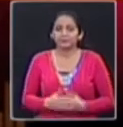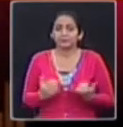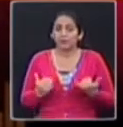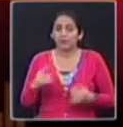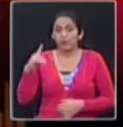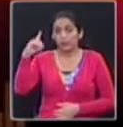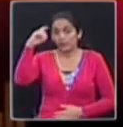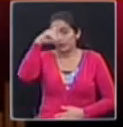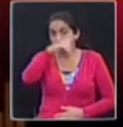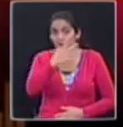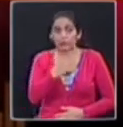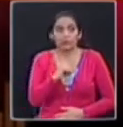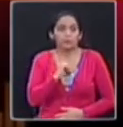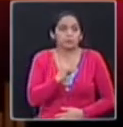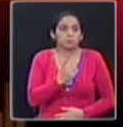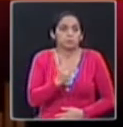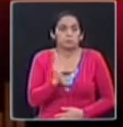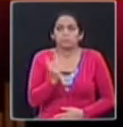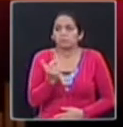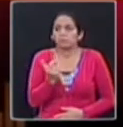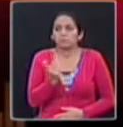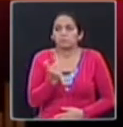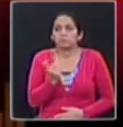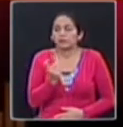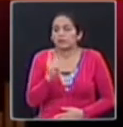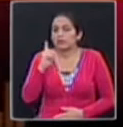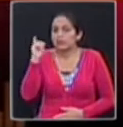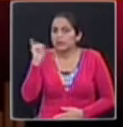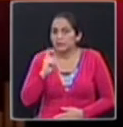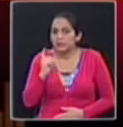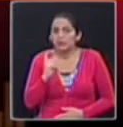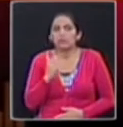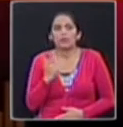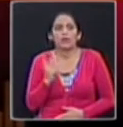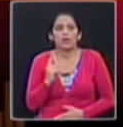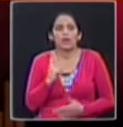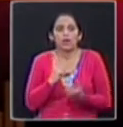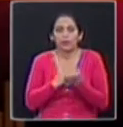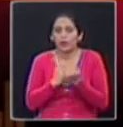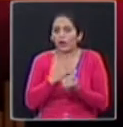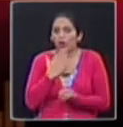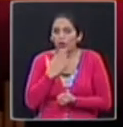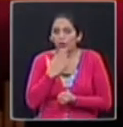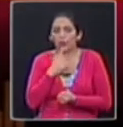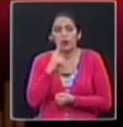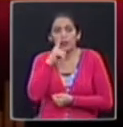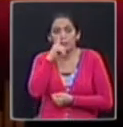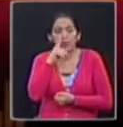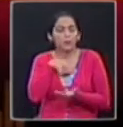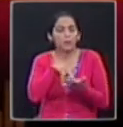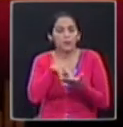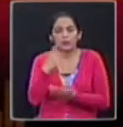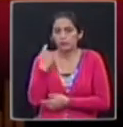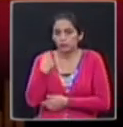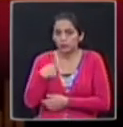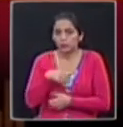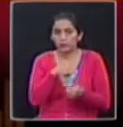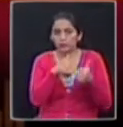las instituciones laborales, deben contribuir a establecer los salarios y también los ingresos en el país. ¿Lo ve así,